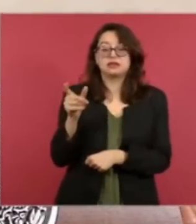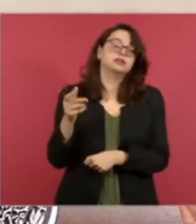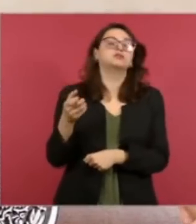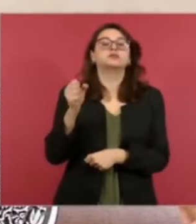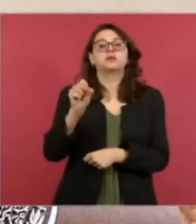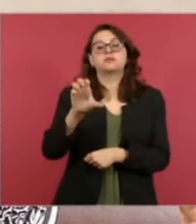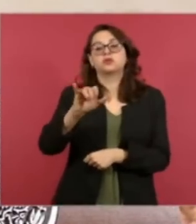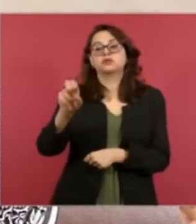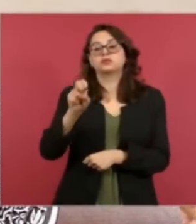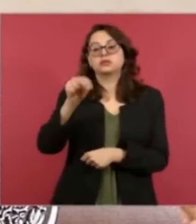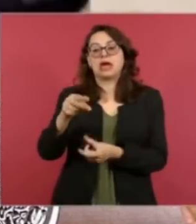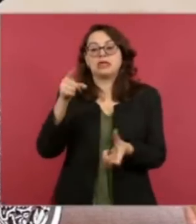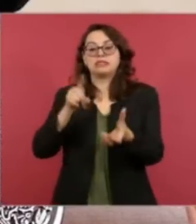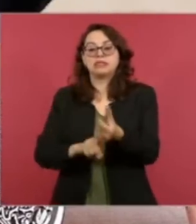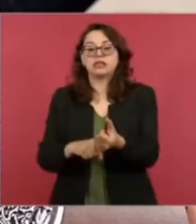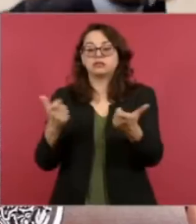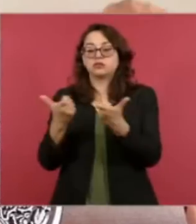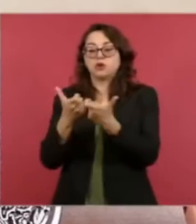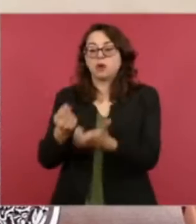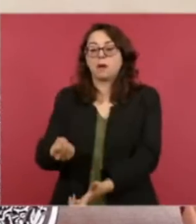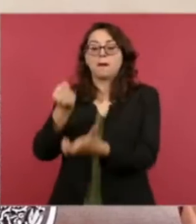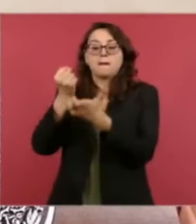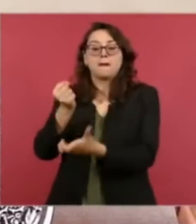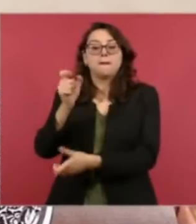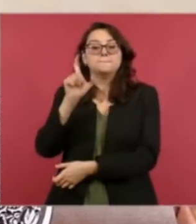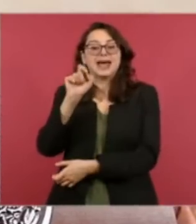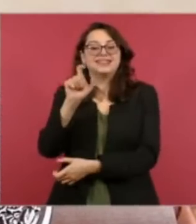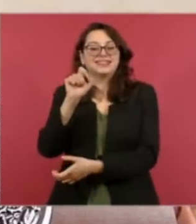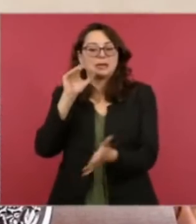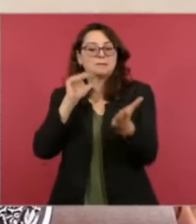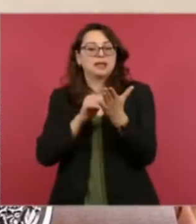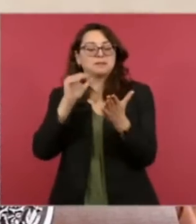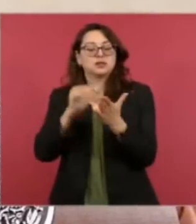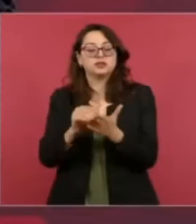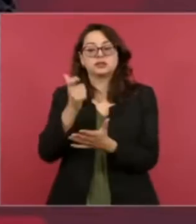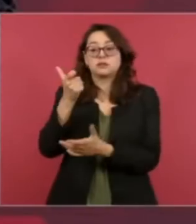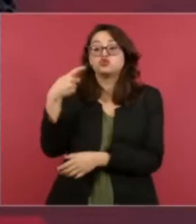pesos para sus extravagancias.